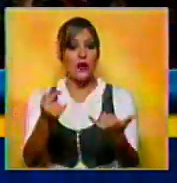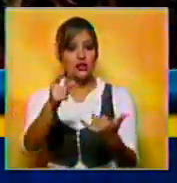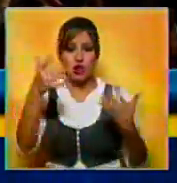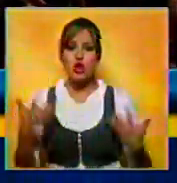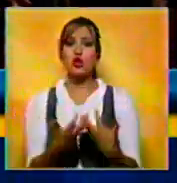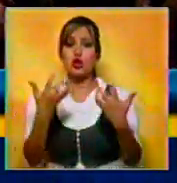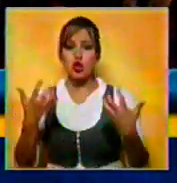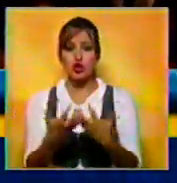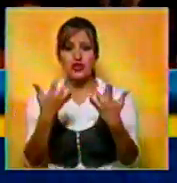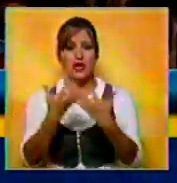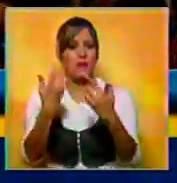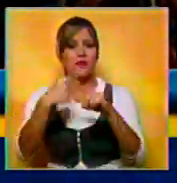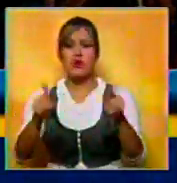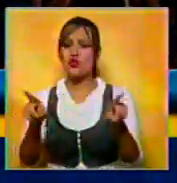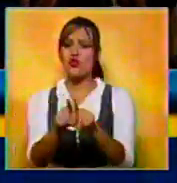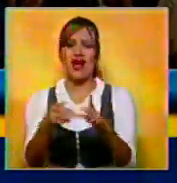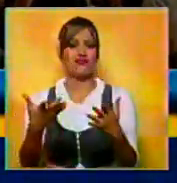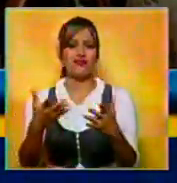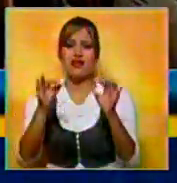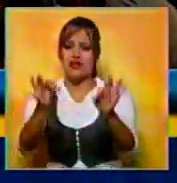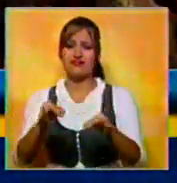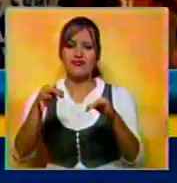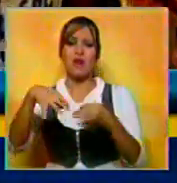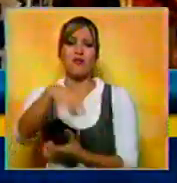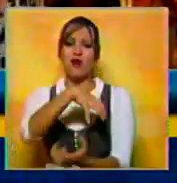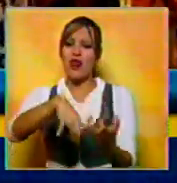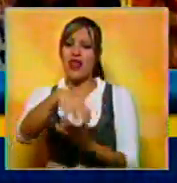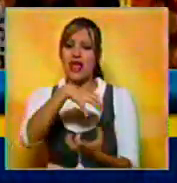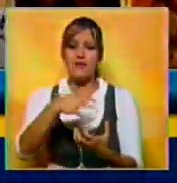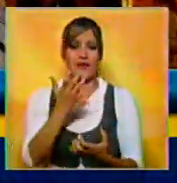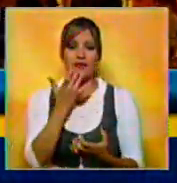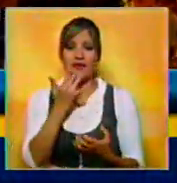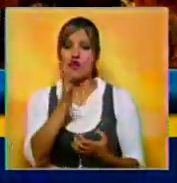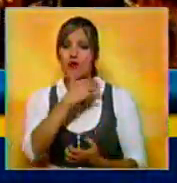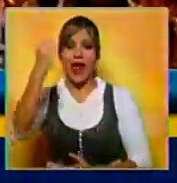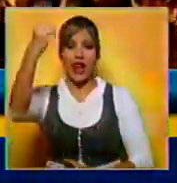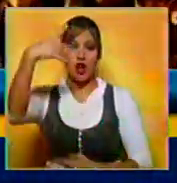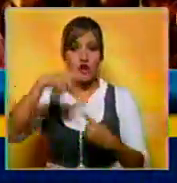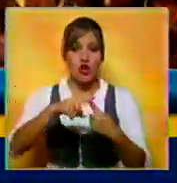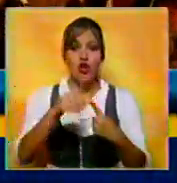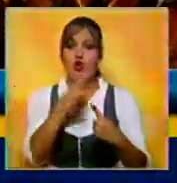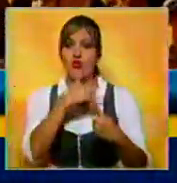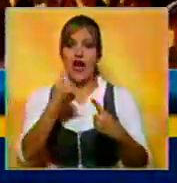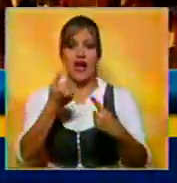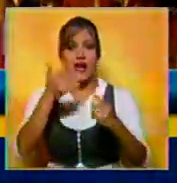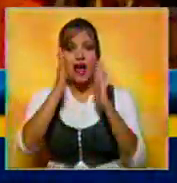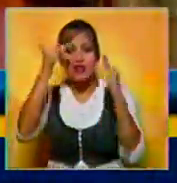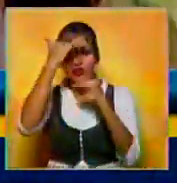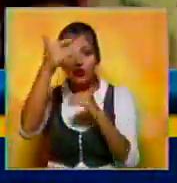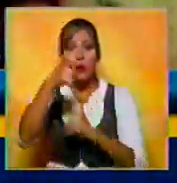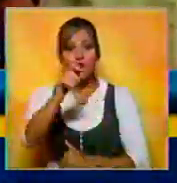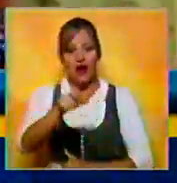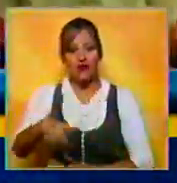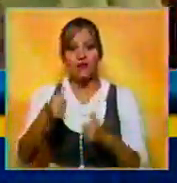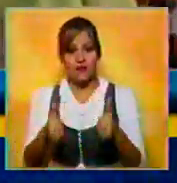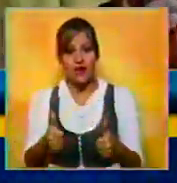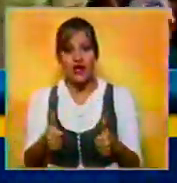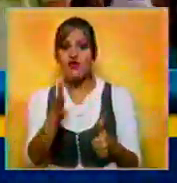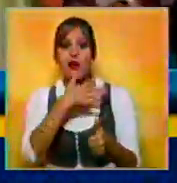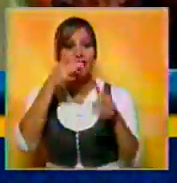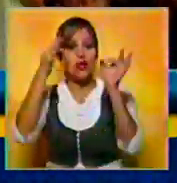luchadores pero igual padecen los problemas básicos como luz servicios públicos eficientes